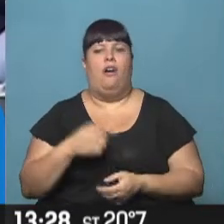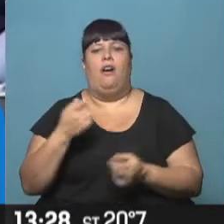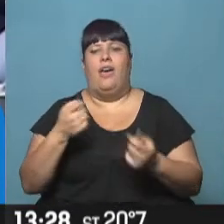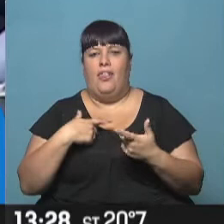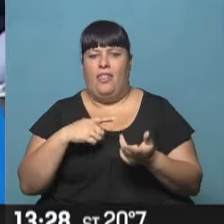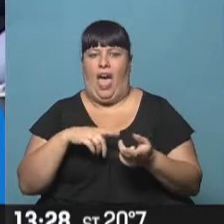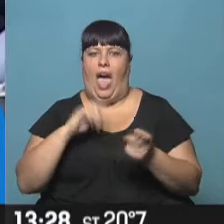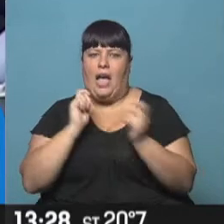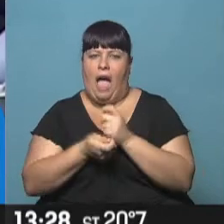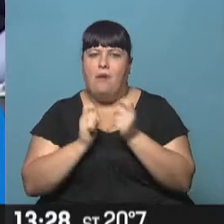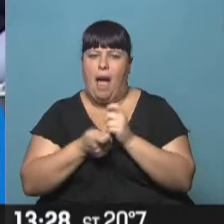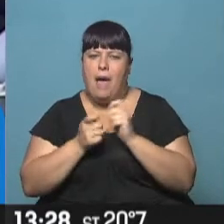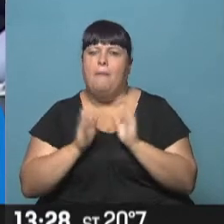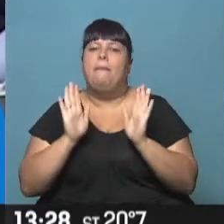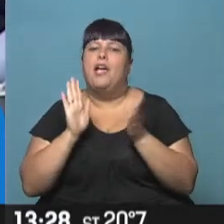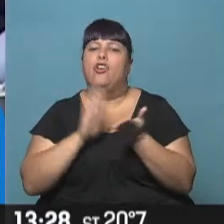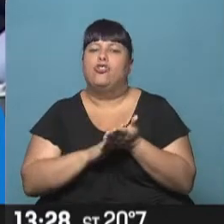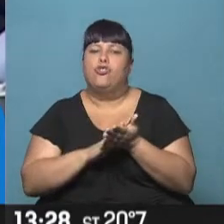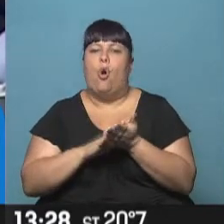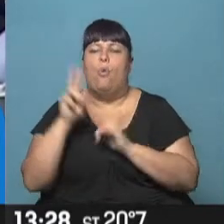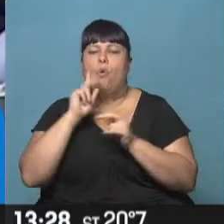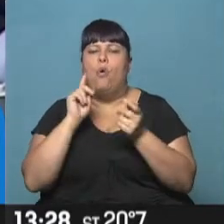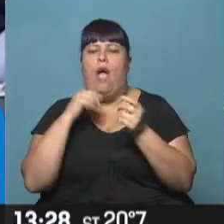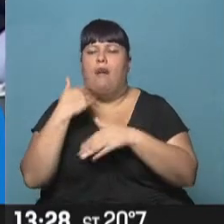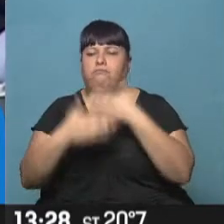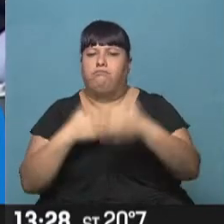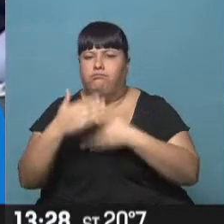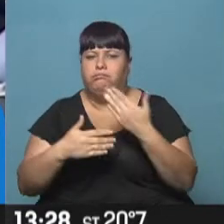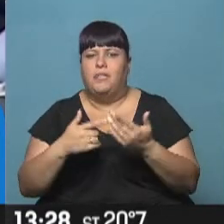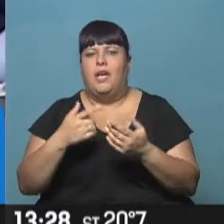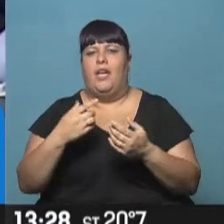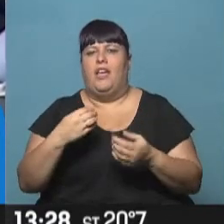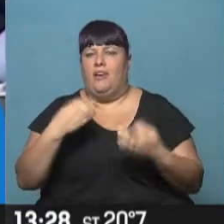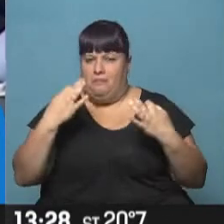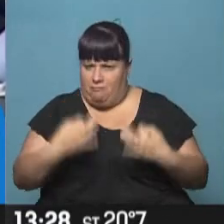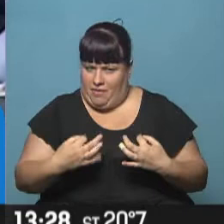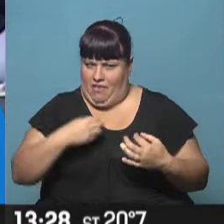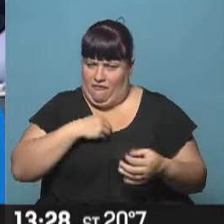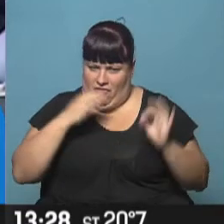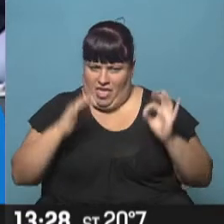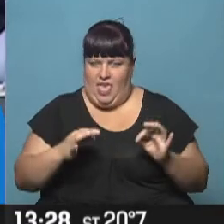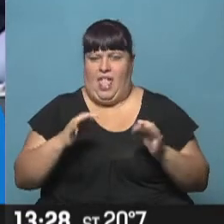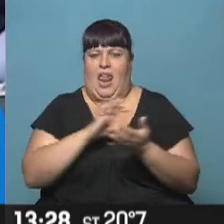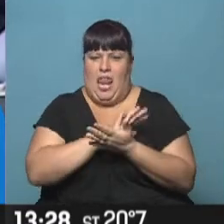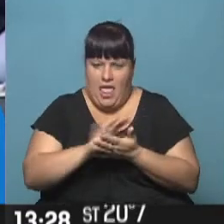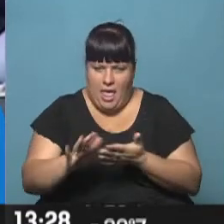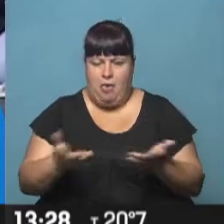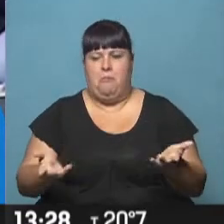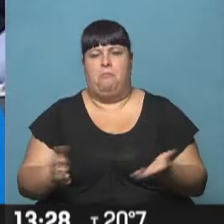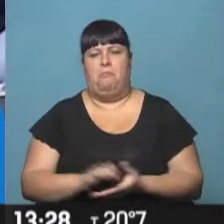un reformismo permanente, pero basado en la construcción desde la buena fe, desde la